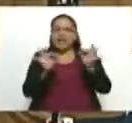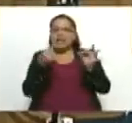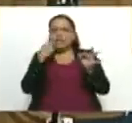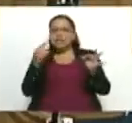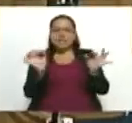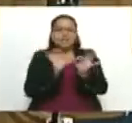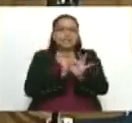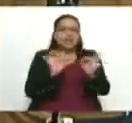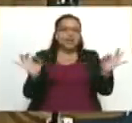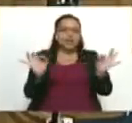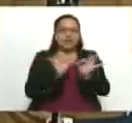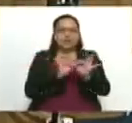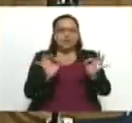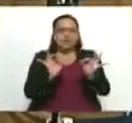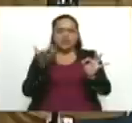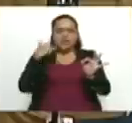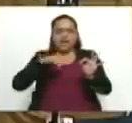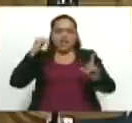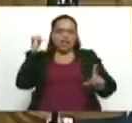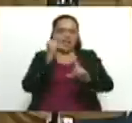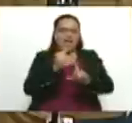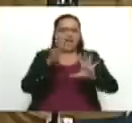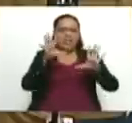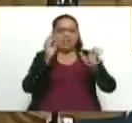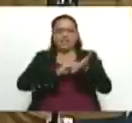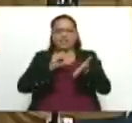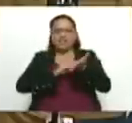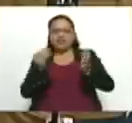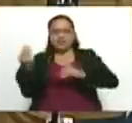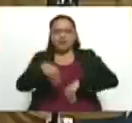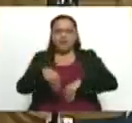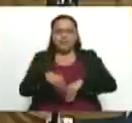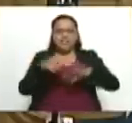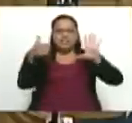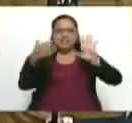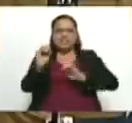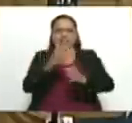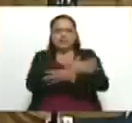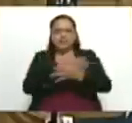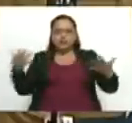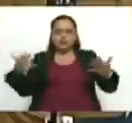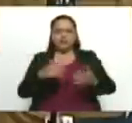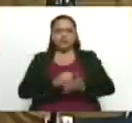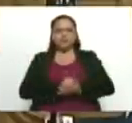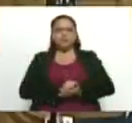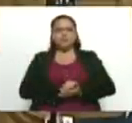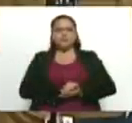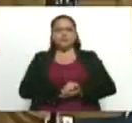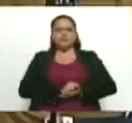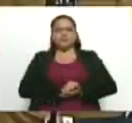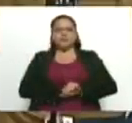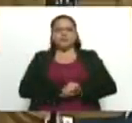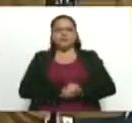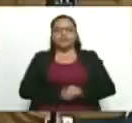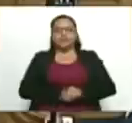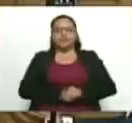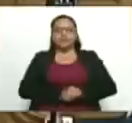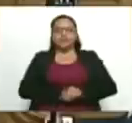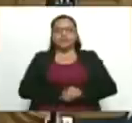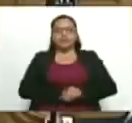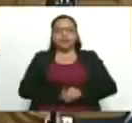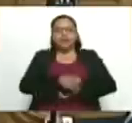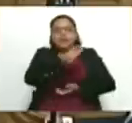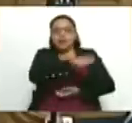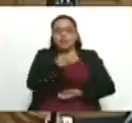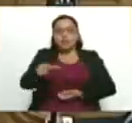nada de que hayan matado 10 veces más, 60 millones de